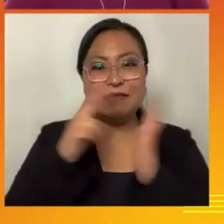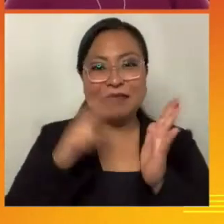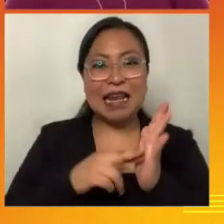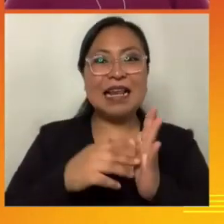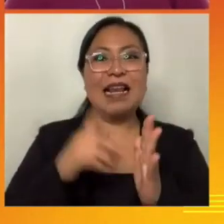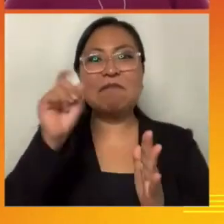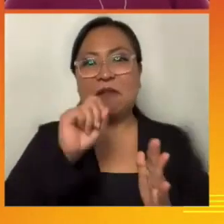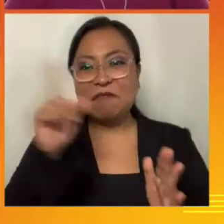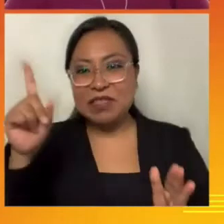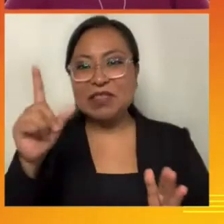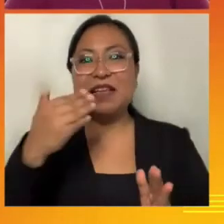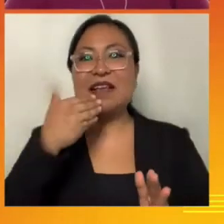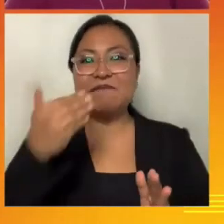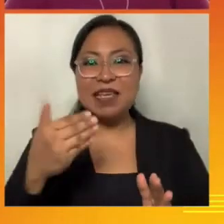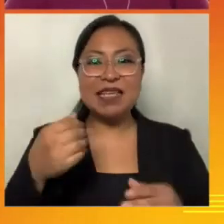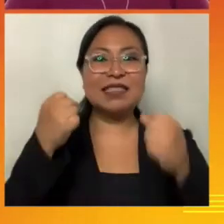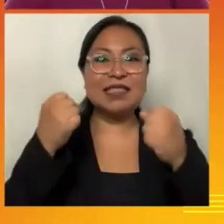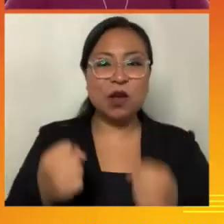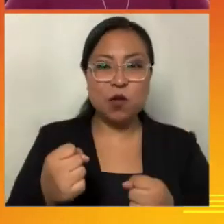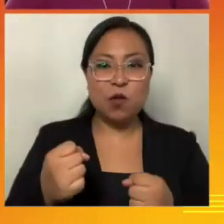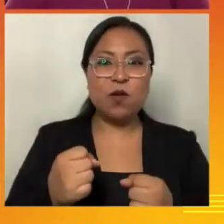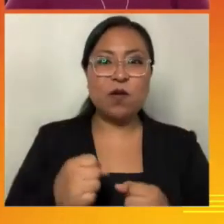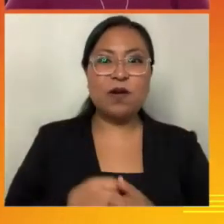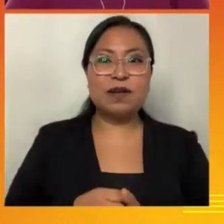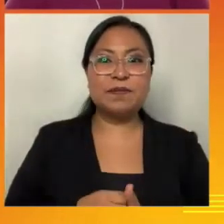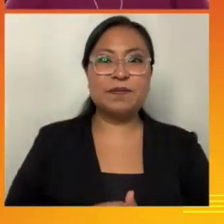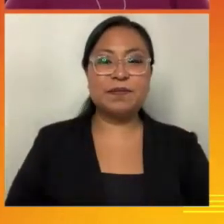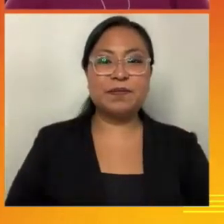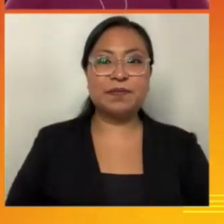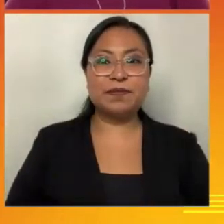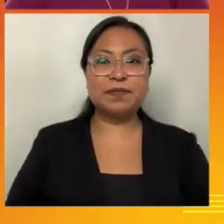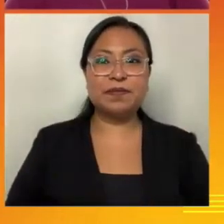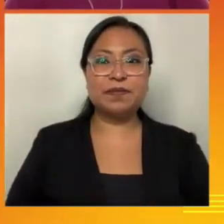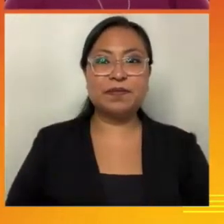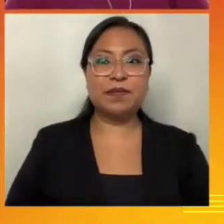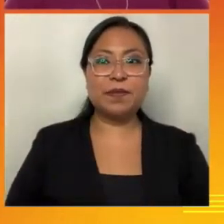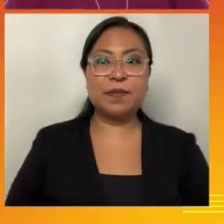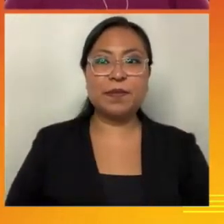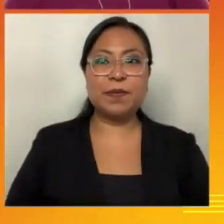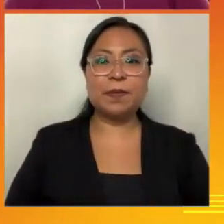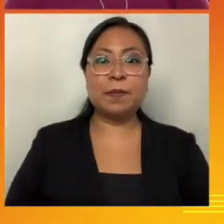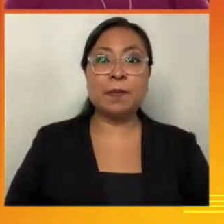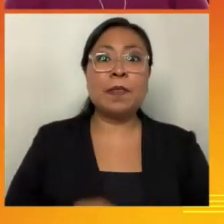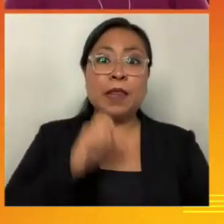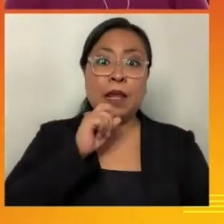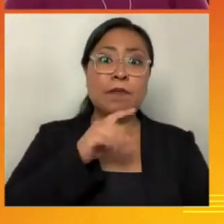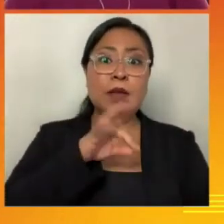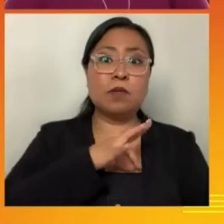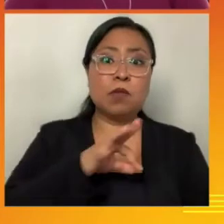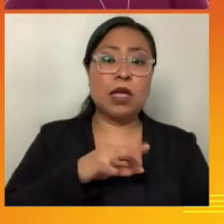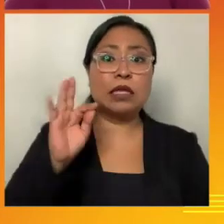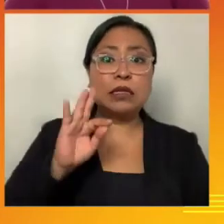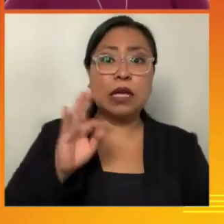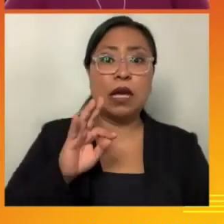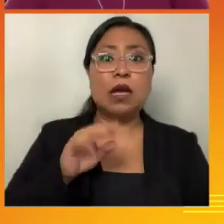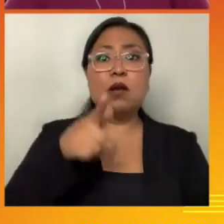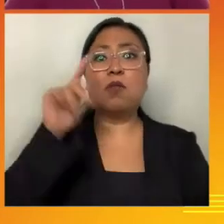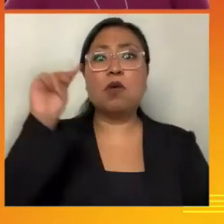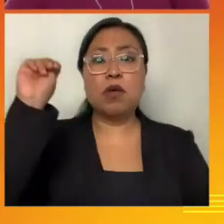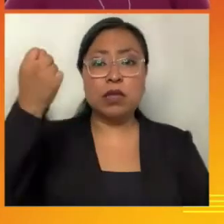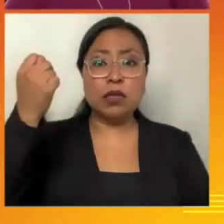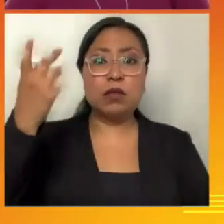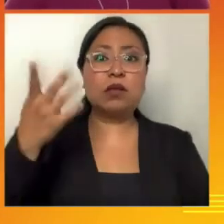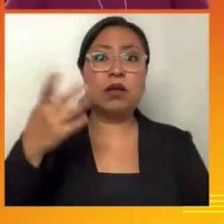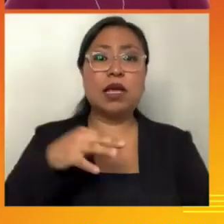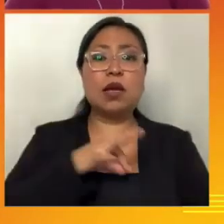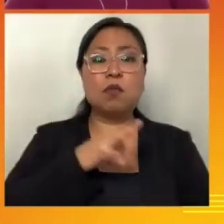profesionales, seguras, institucionales, y que tienen pues el respaldo de los grandes proveedores de tecnología que han